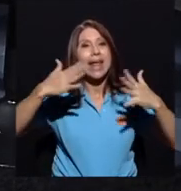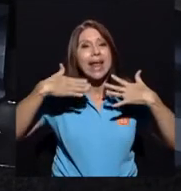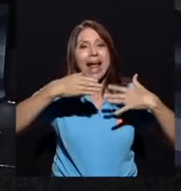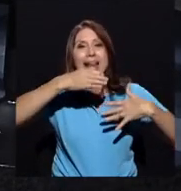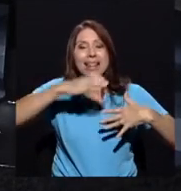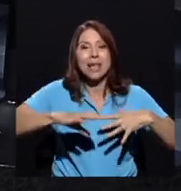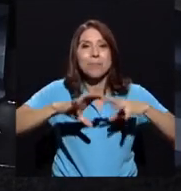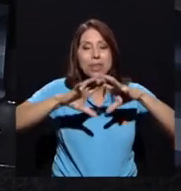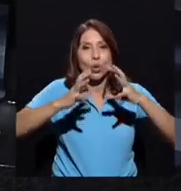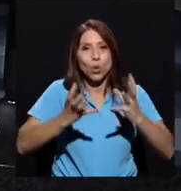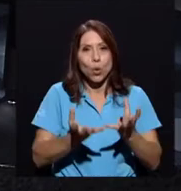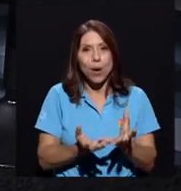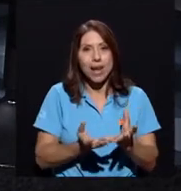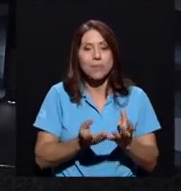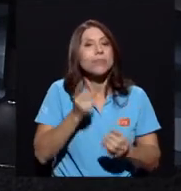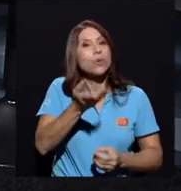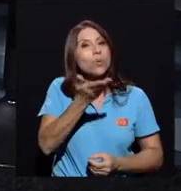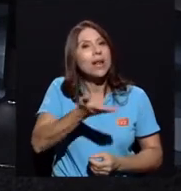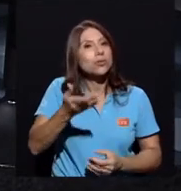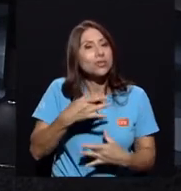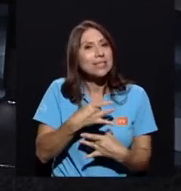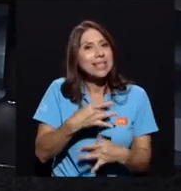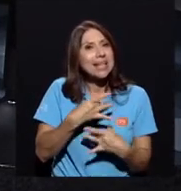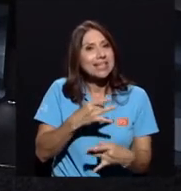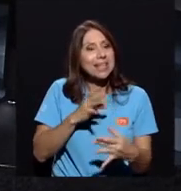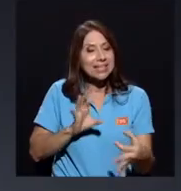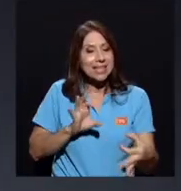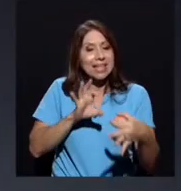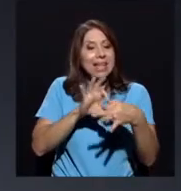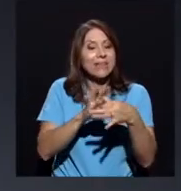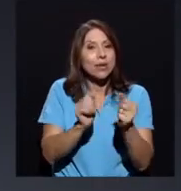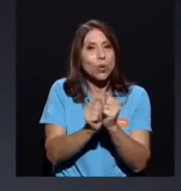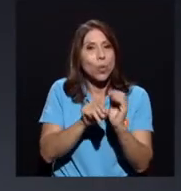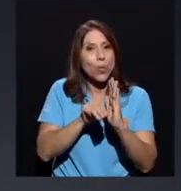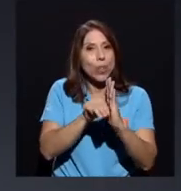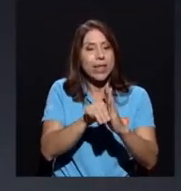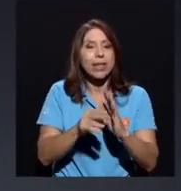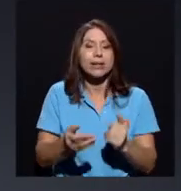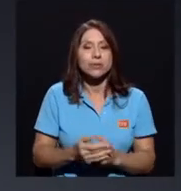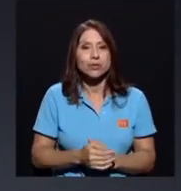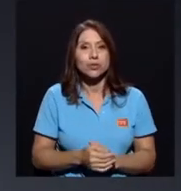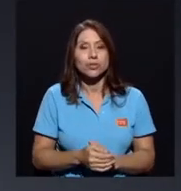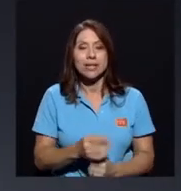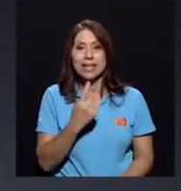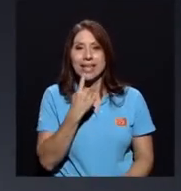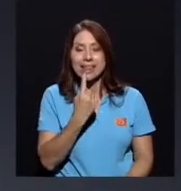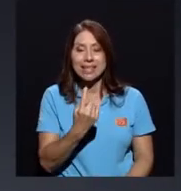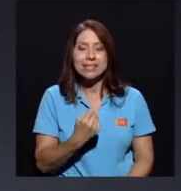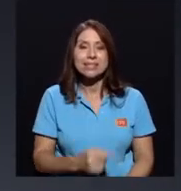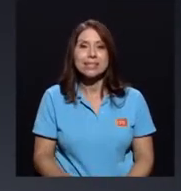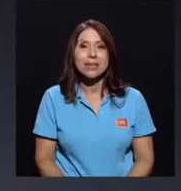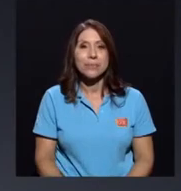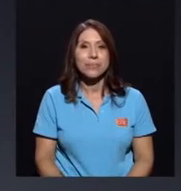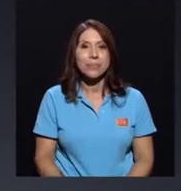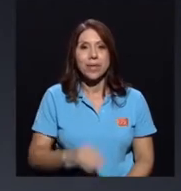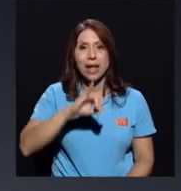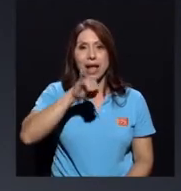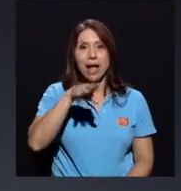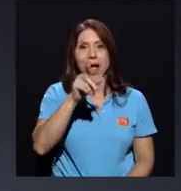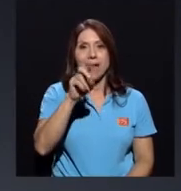una de las cosas interesantes y tiene que ver con estos modelos es dice xavier